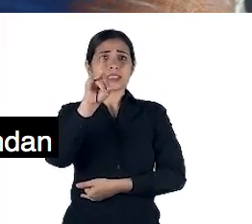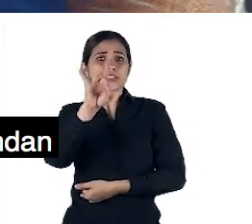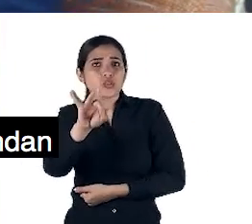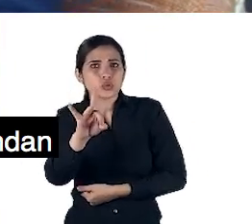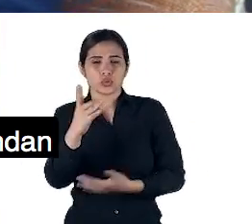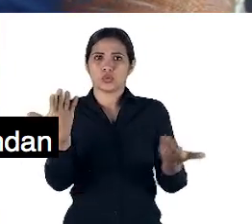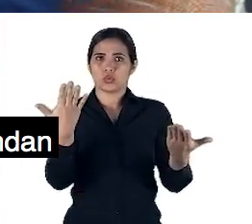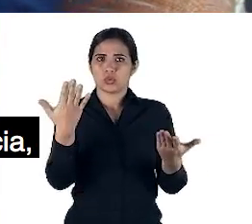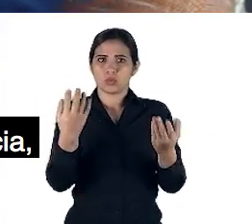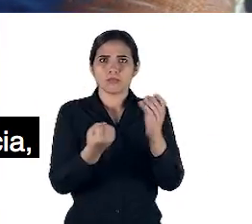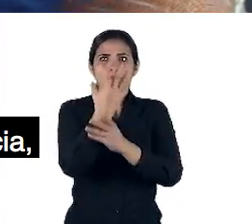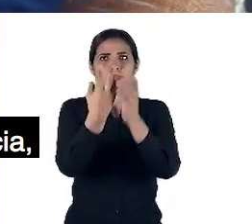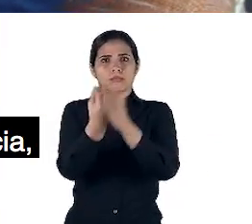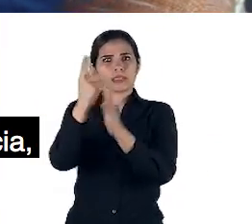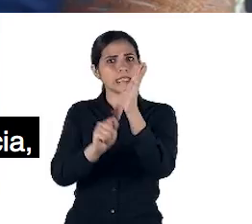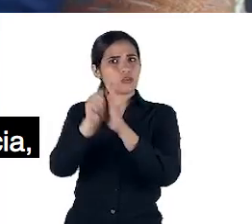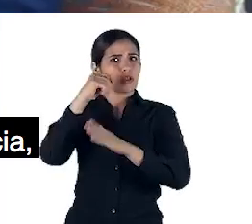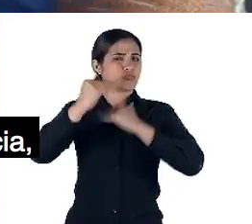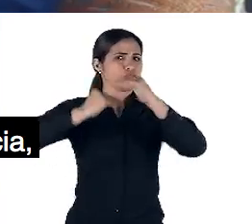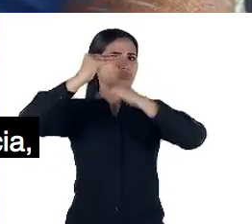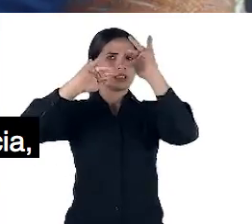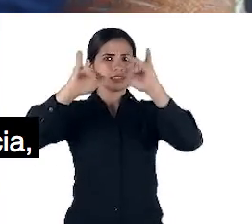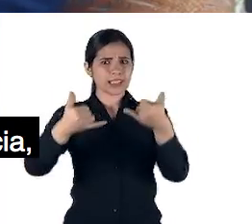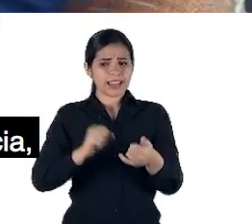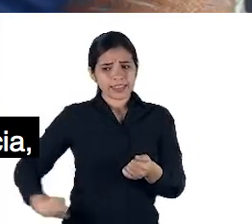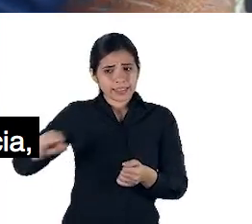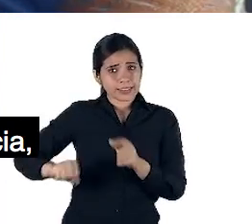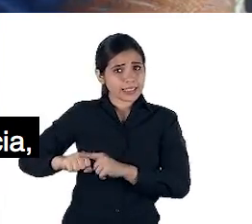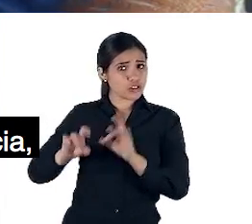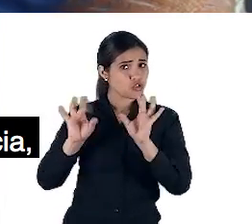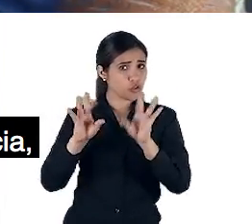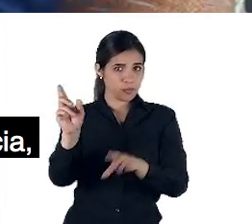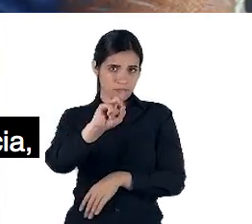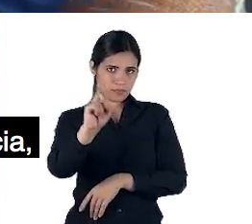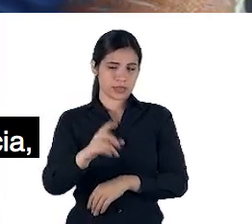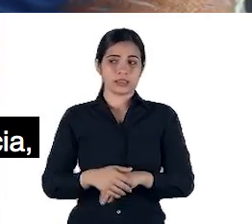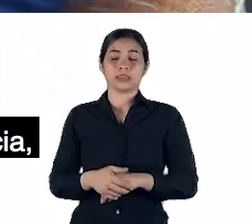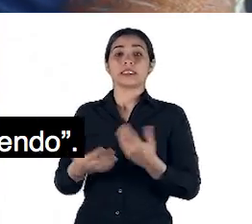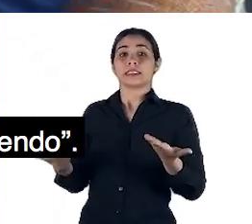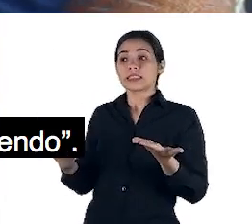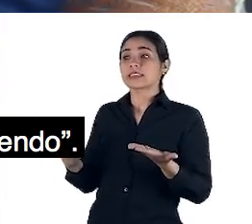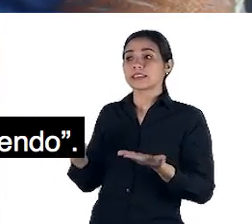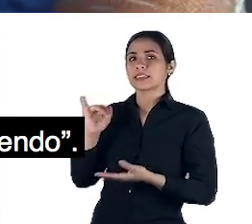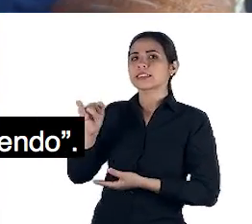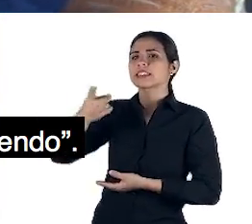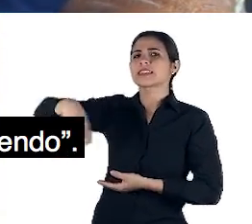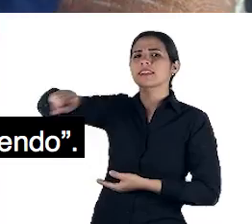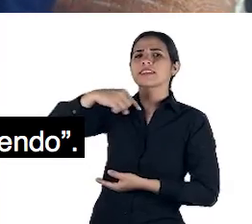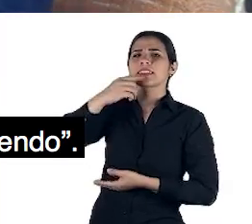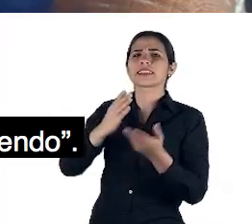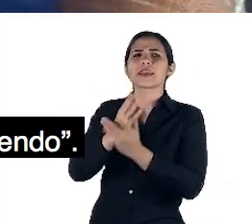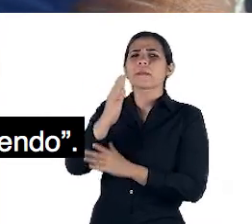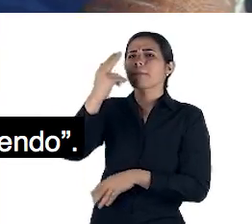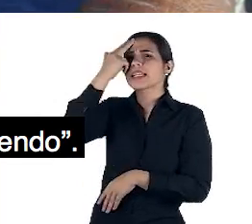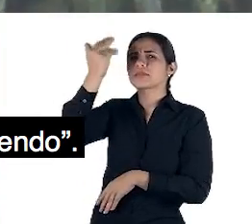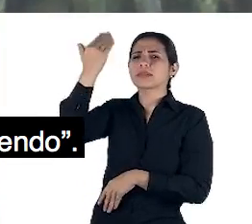cosas? Para que los padres, digamos, entiendan, porque estamos muy educados también sobre la experiencia, digamos. Sí. Le tiene nomás luego que pasar